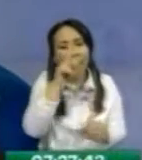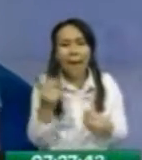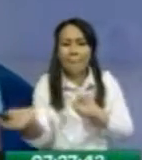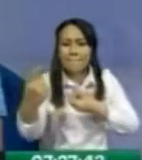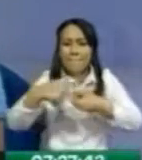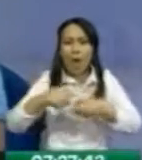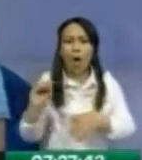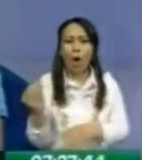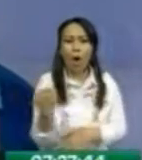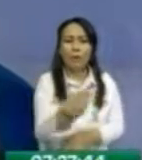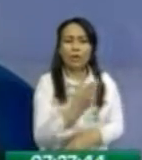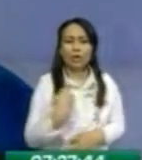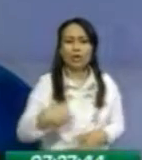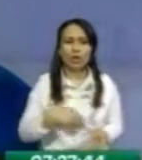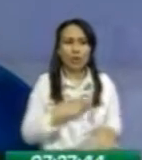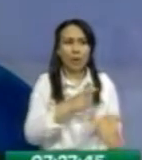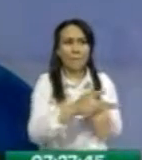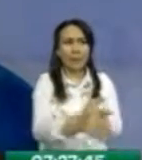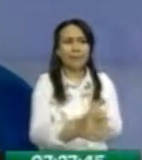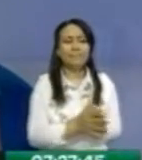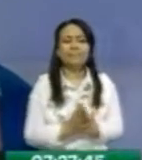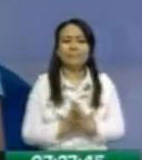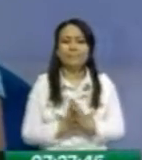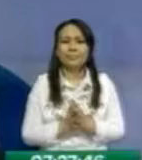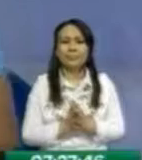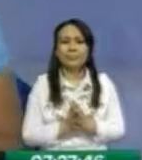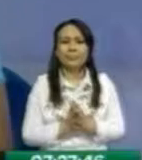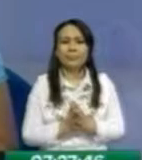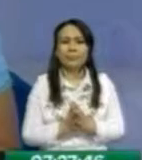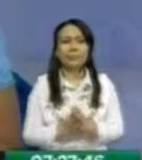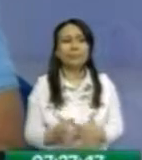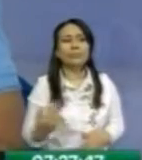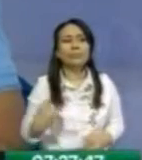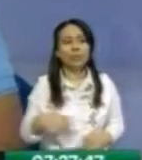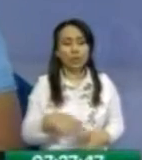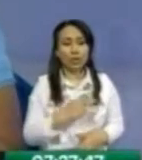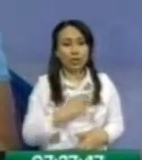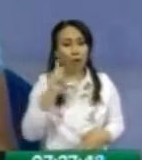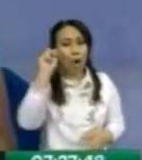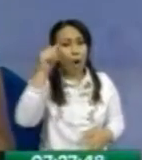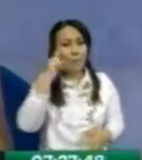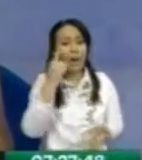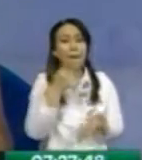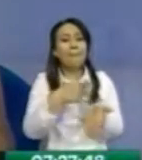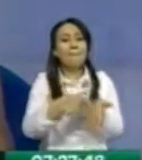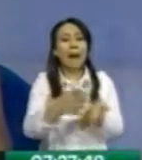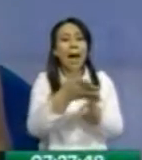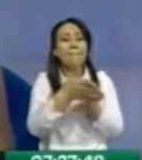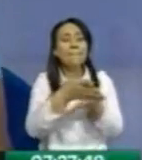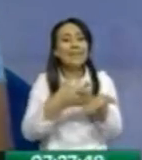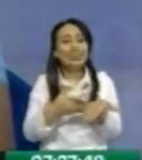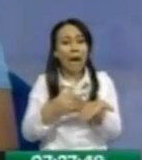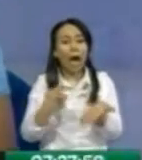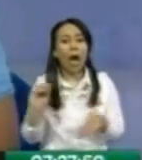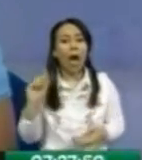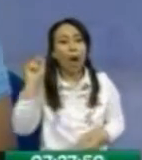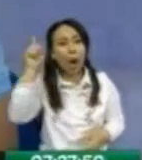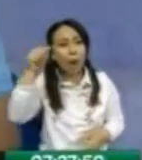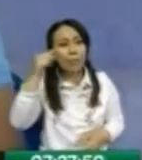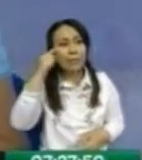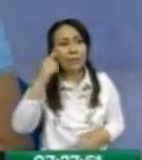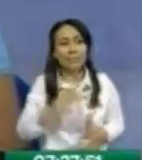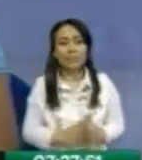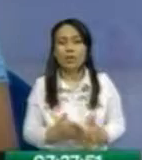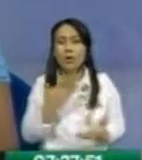juvenil. Nosotros financiamos la mitad del salario básico. ¿Y qué básico. Ganan ellos como empleadores? Nosotros financiamos como gobierno la mitad del salario básico. Okay. Es decir, nosotros financiamos